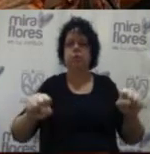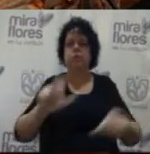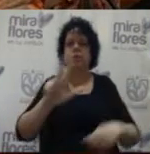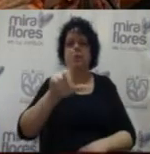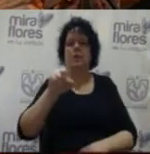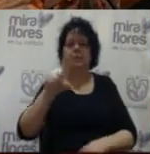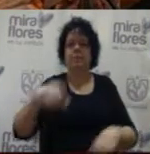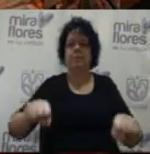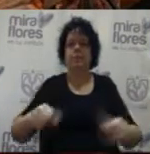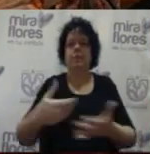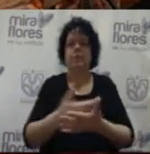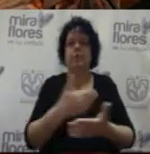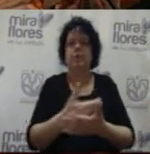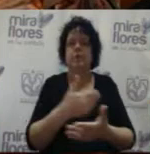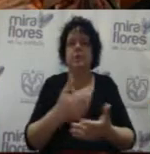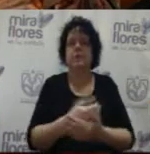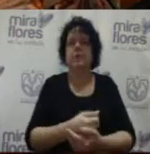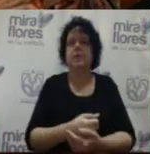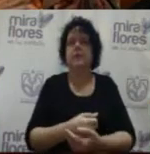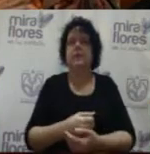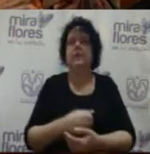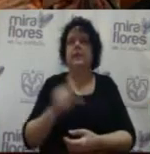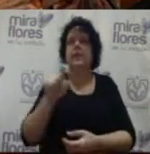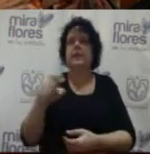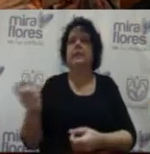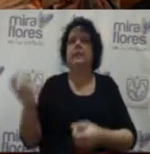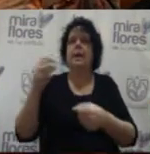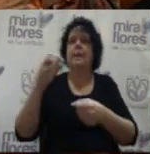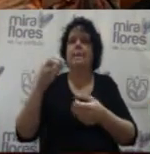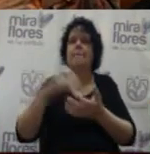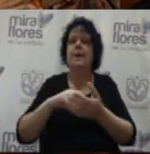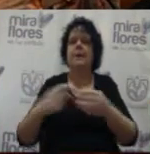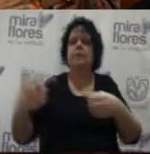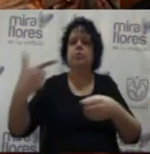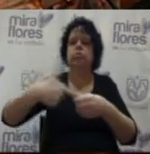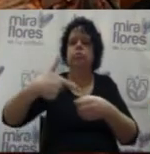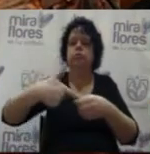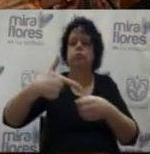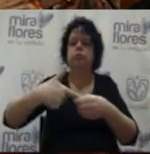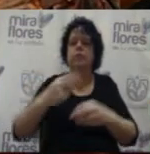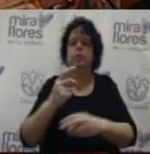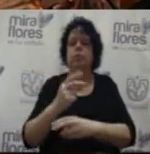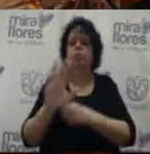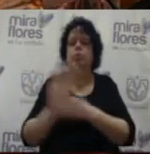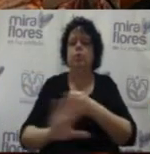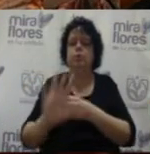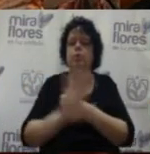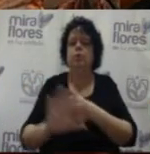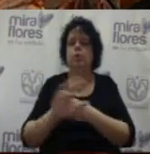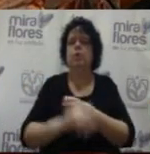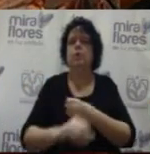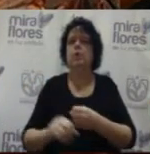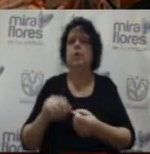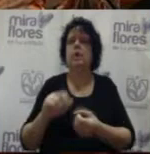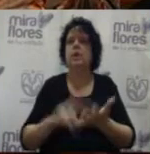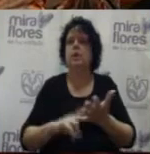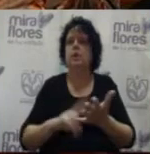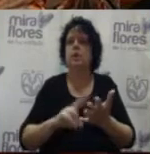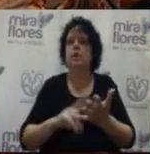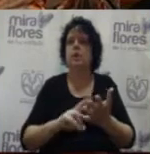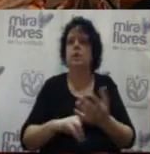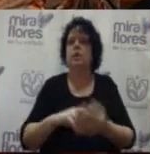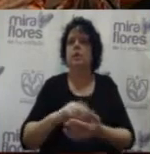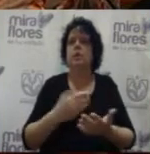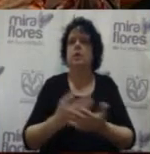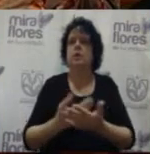que generan mayor consumo de combustible, mantenimiento y seguros, ¿no? Como el SOAT.